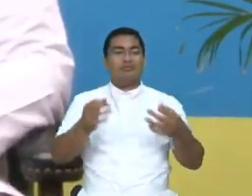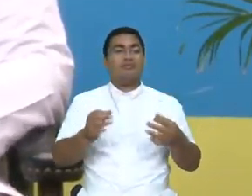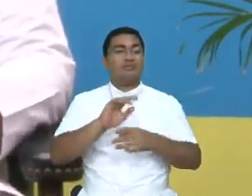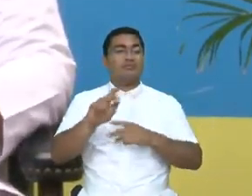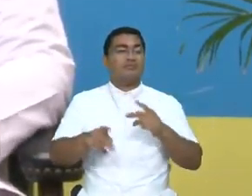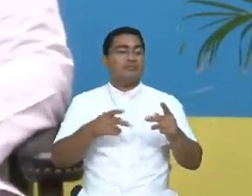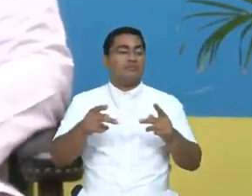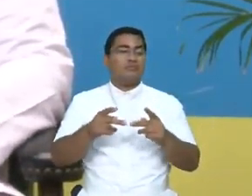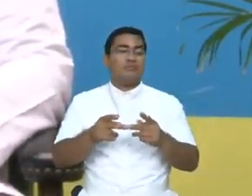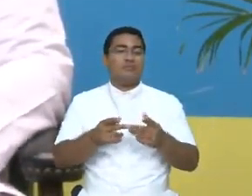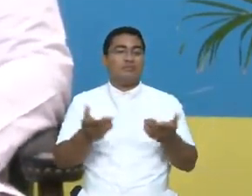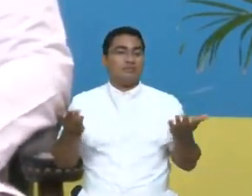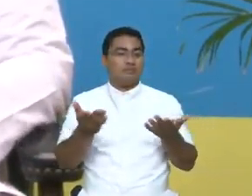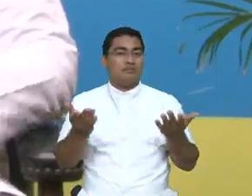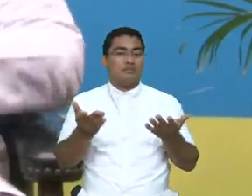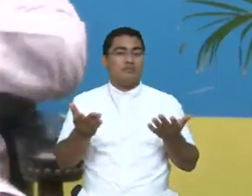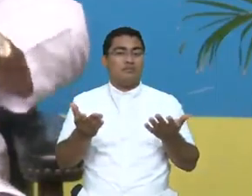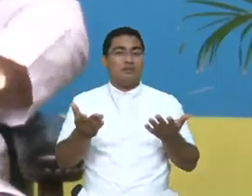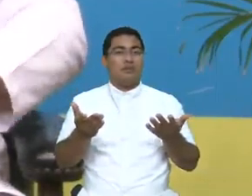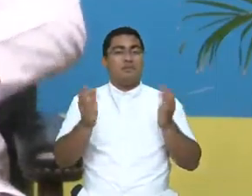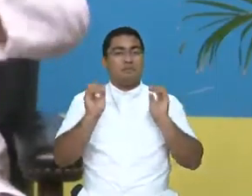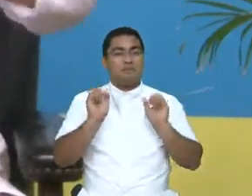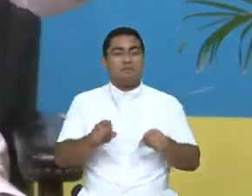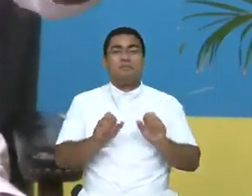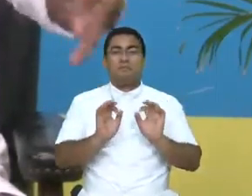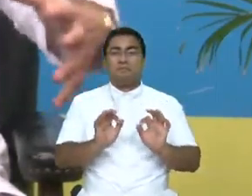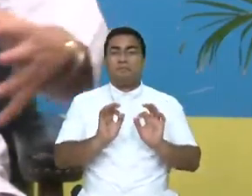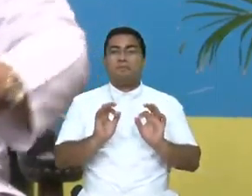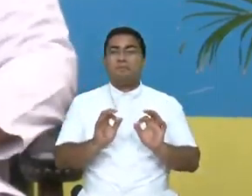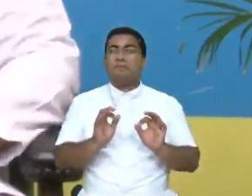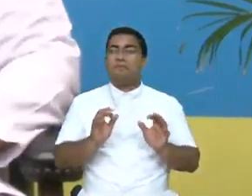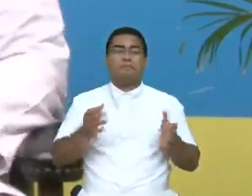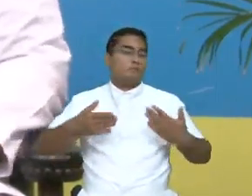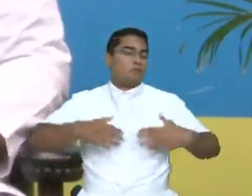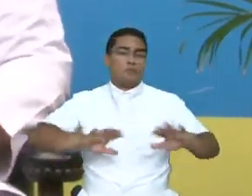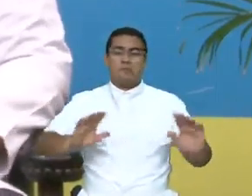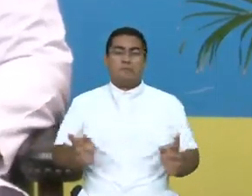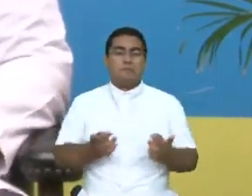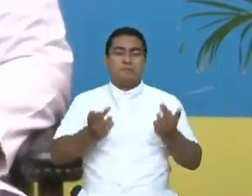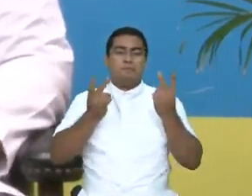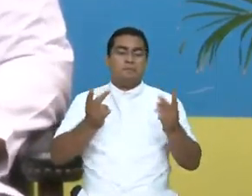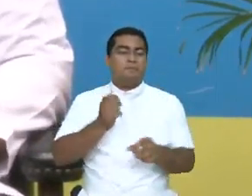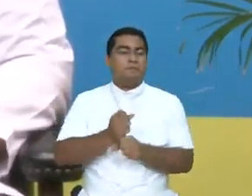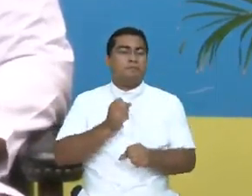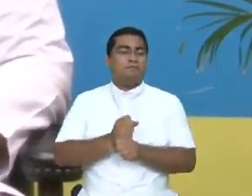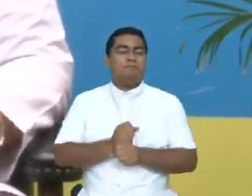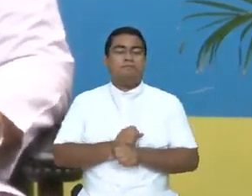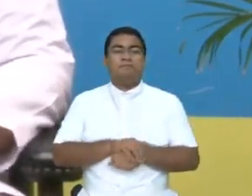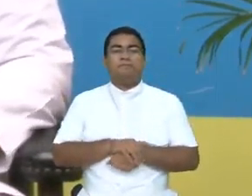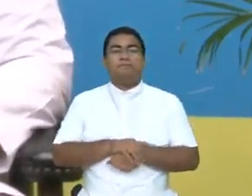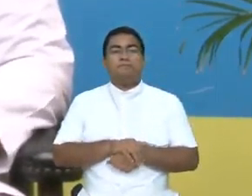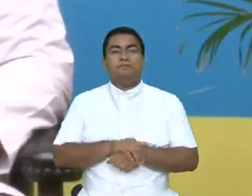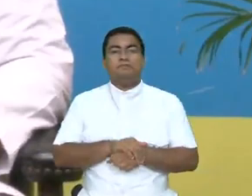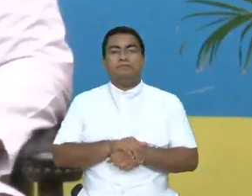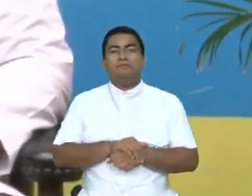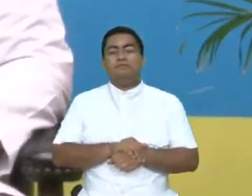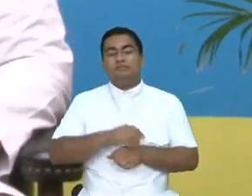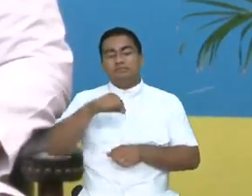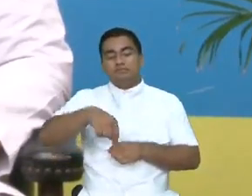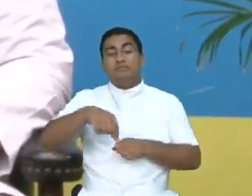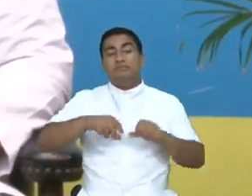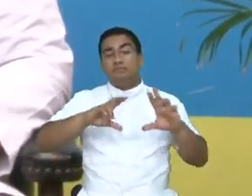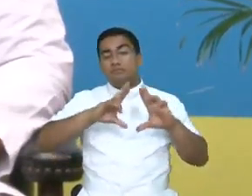y así el paciente se pueda rehabilitar pronto y integrarse a su vida cotidiana o laboral. En eso pues Nicaragua tiene